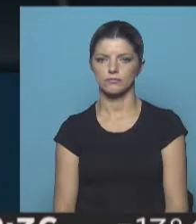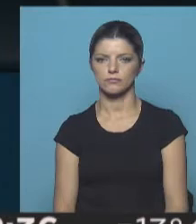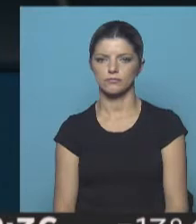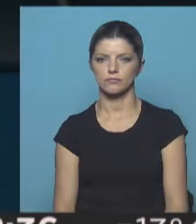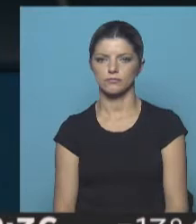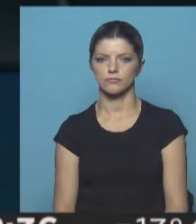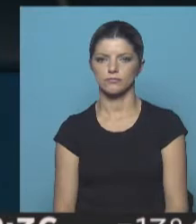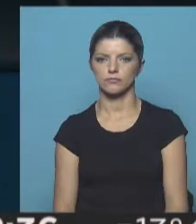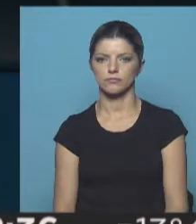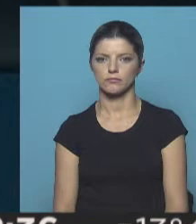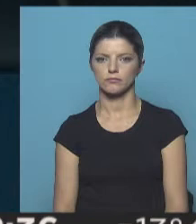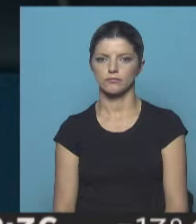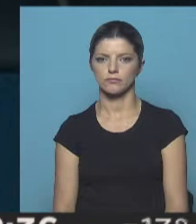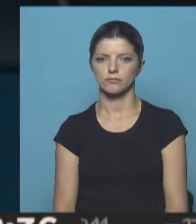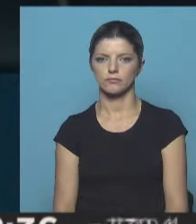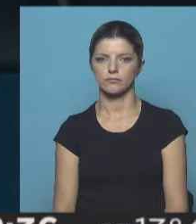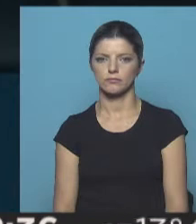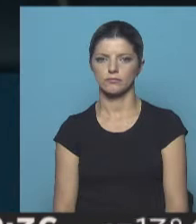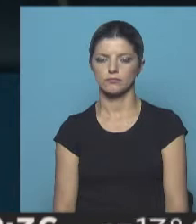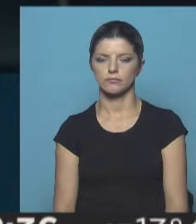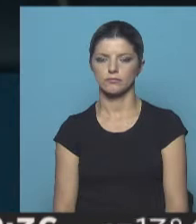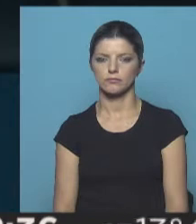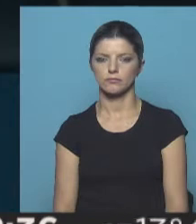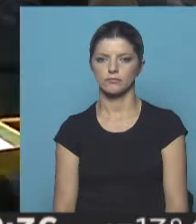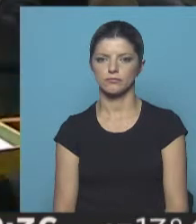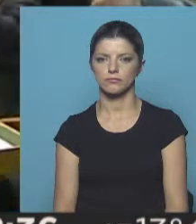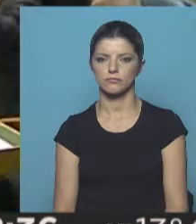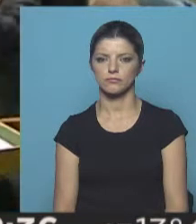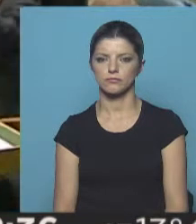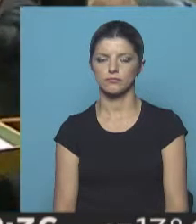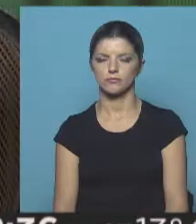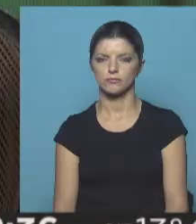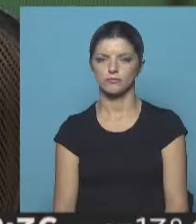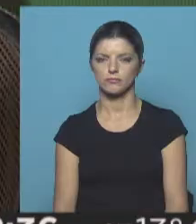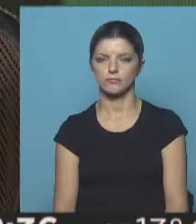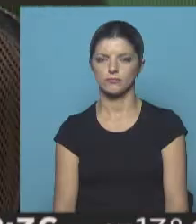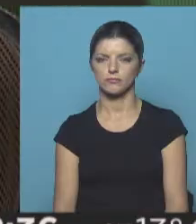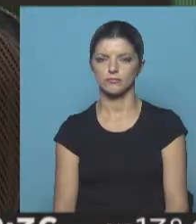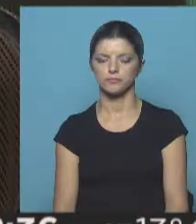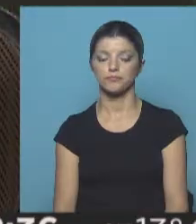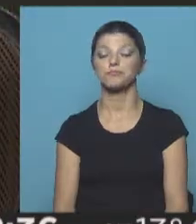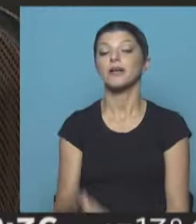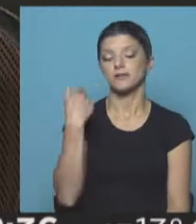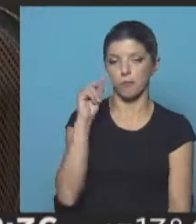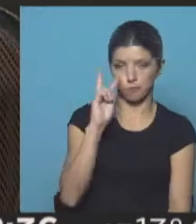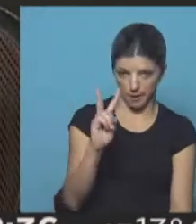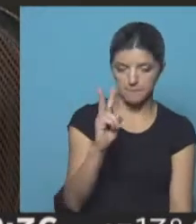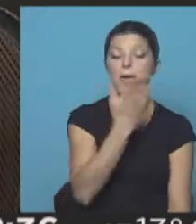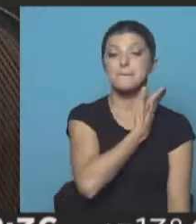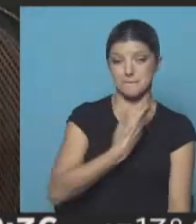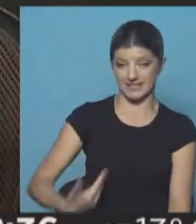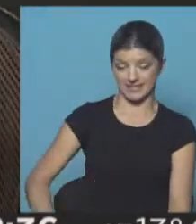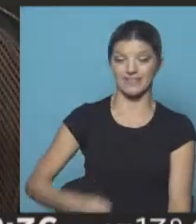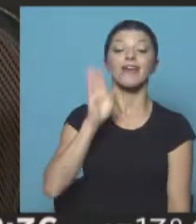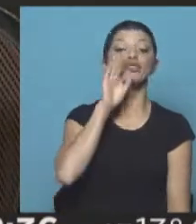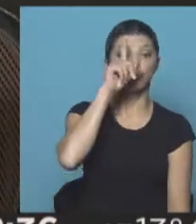forward the implementation of the Sustainable Development Goals. Veíamos al presidente, todavía presidente de los